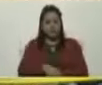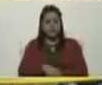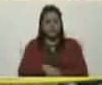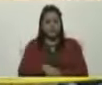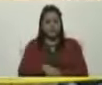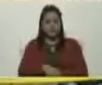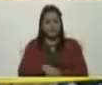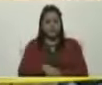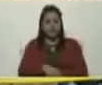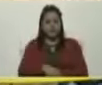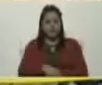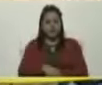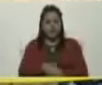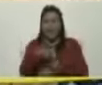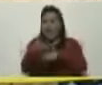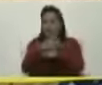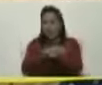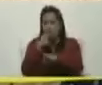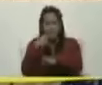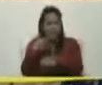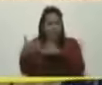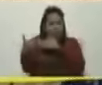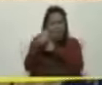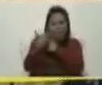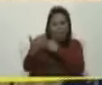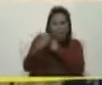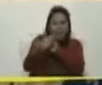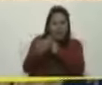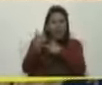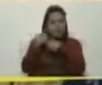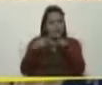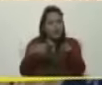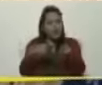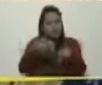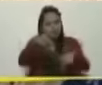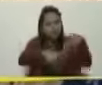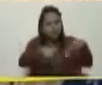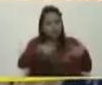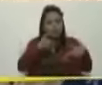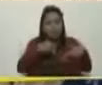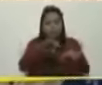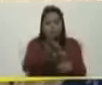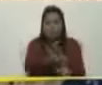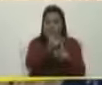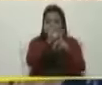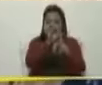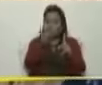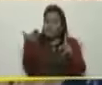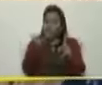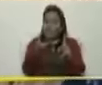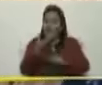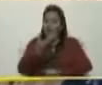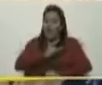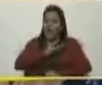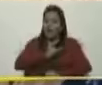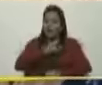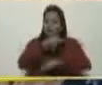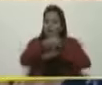muchísimas cosas, pero a través del voto yo fui electo alcalde del municipio Píritu.